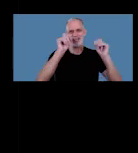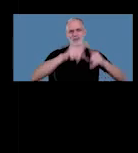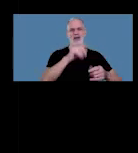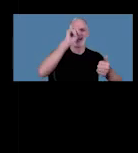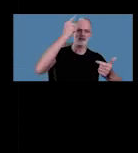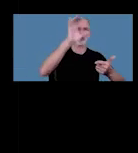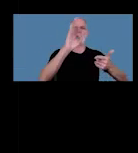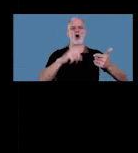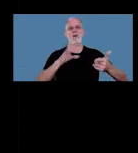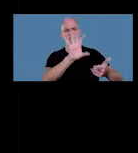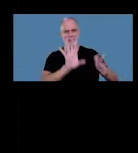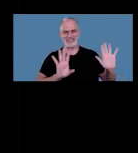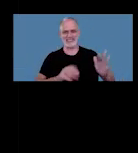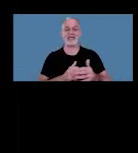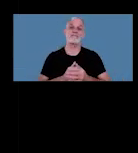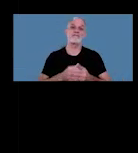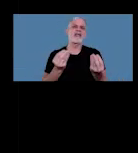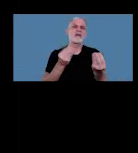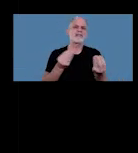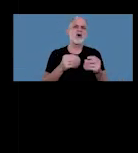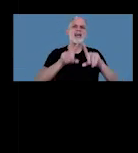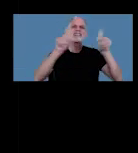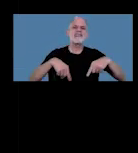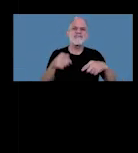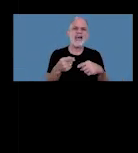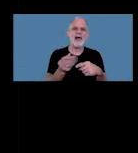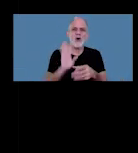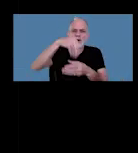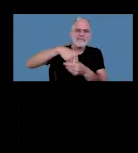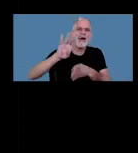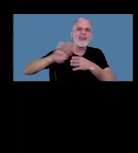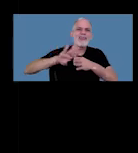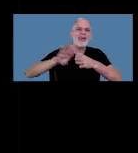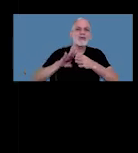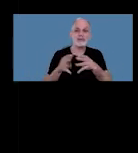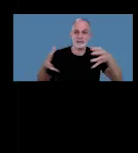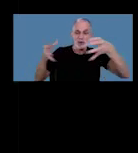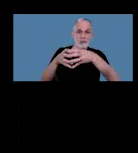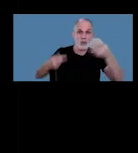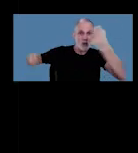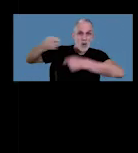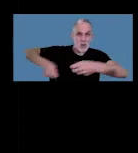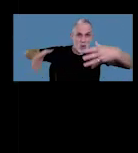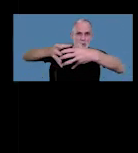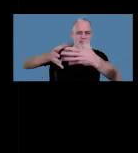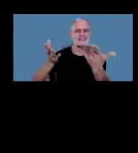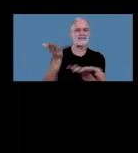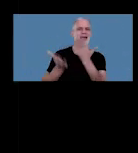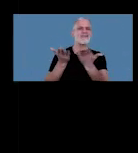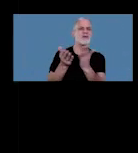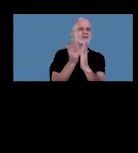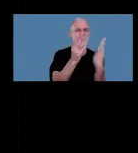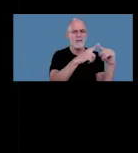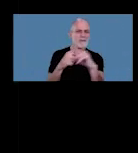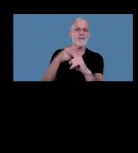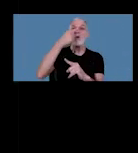tema. ¿Qué pasa con los certificados y participación de deudas en fideicomiso? Bueno, se van a evaluar al último valor